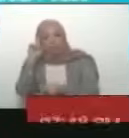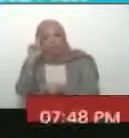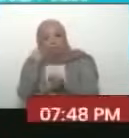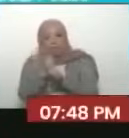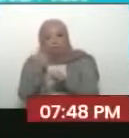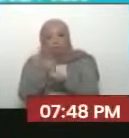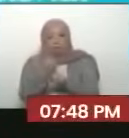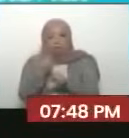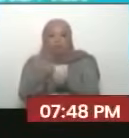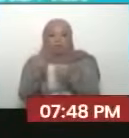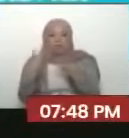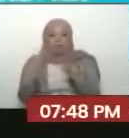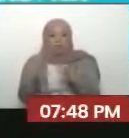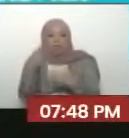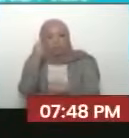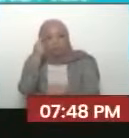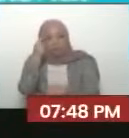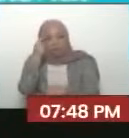7 días,